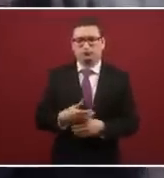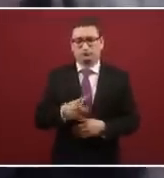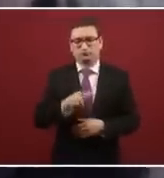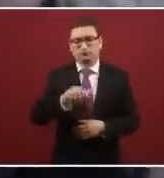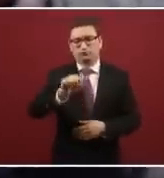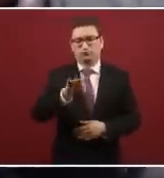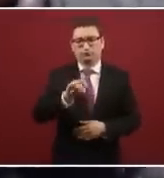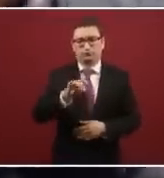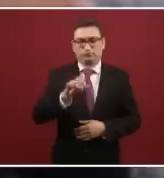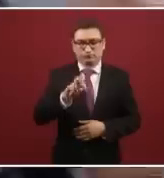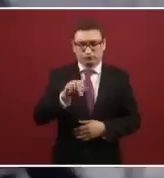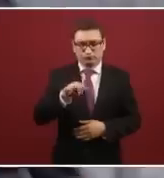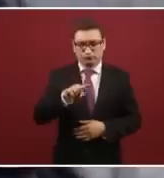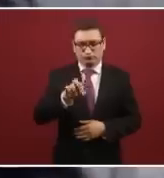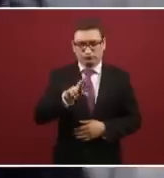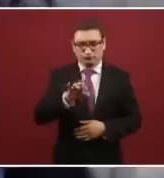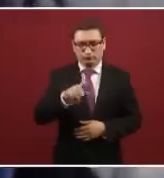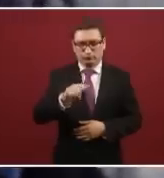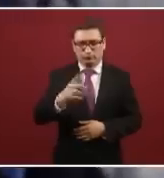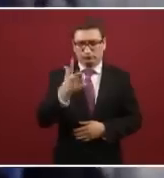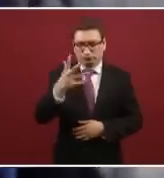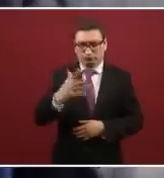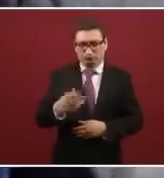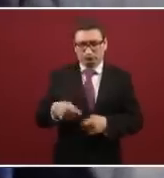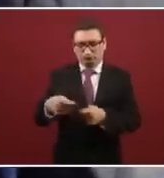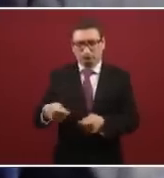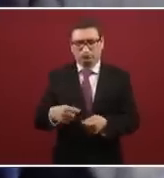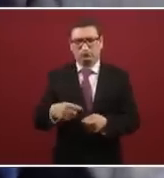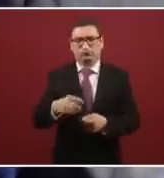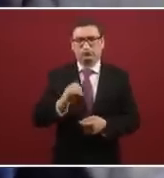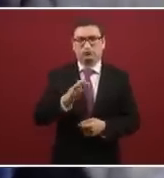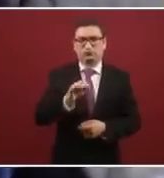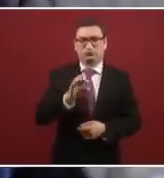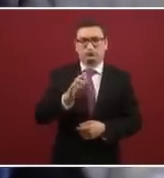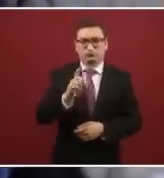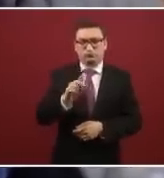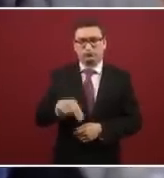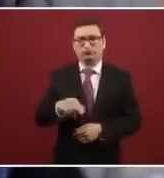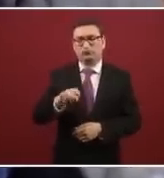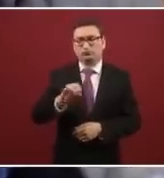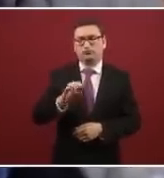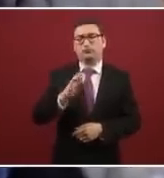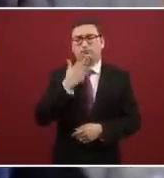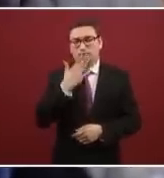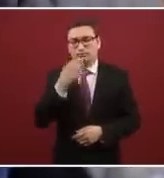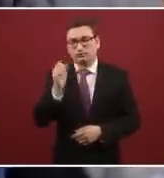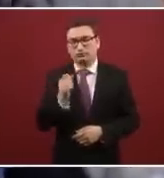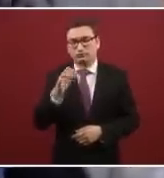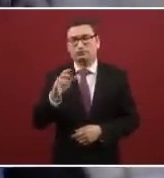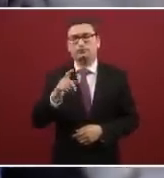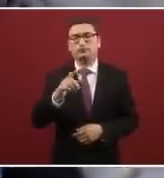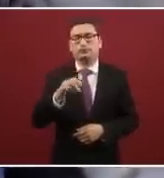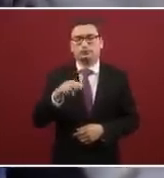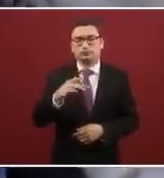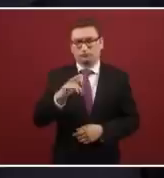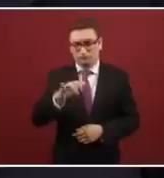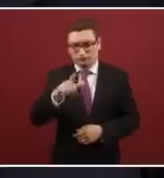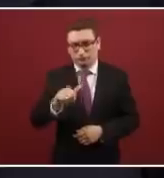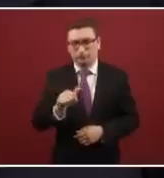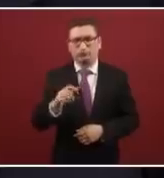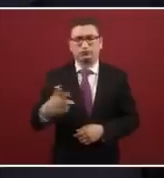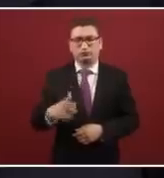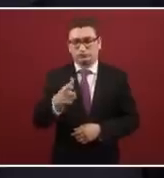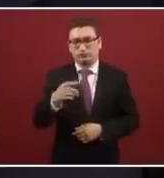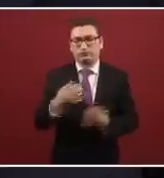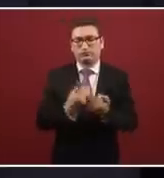Alfonso Navarrete Prida, 5 concesiones en Obregón, en Hermosillo, en Nogales y Guadalajara. Horacio